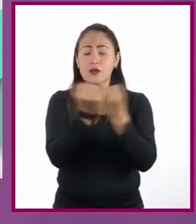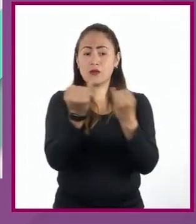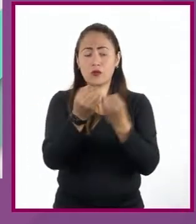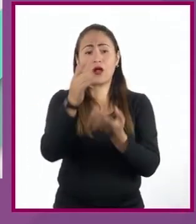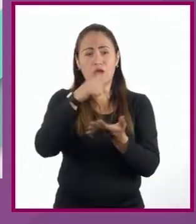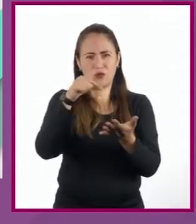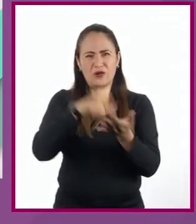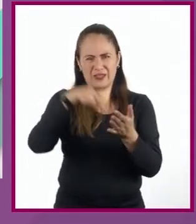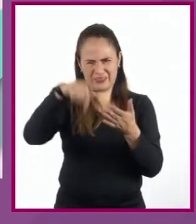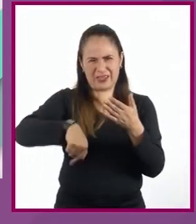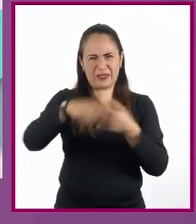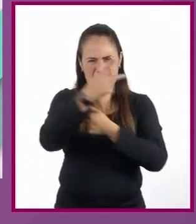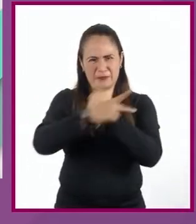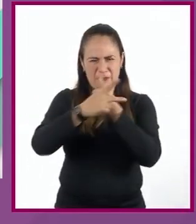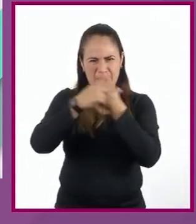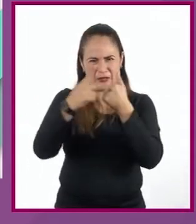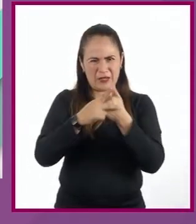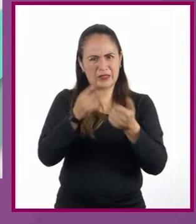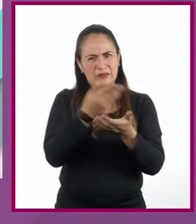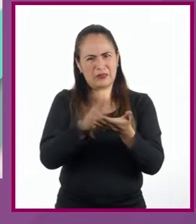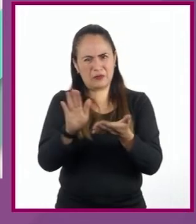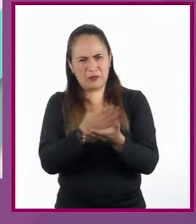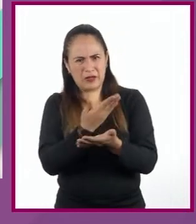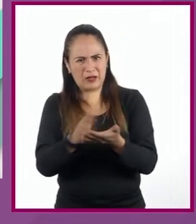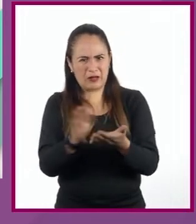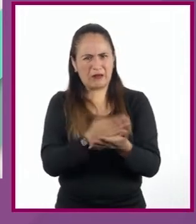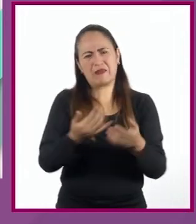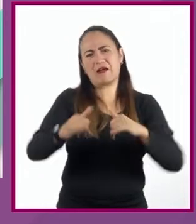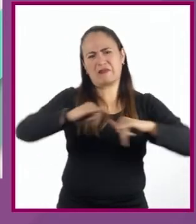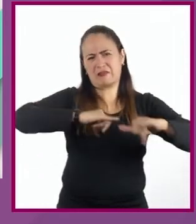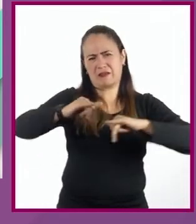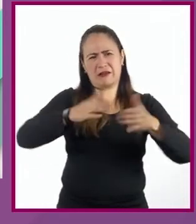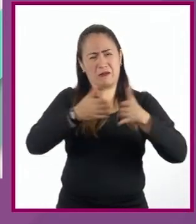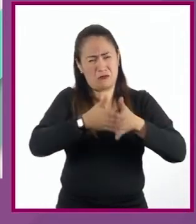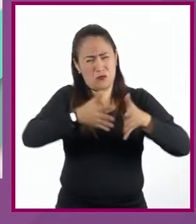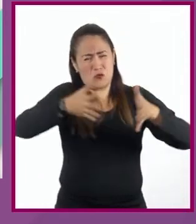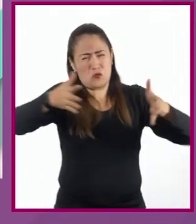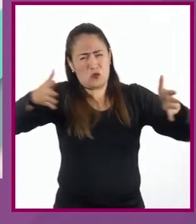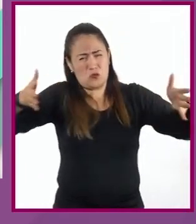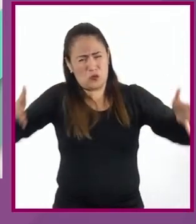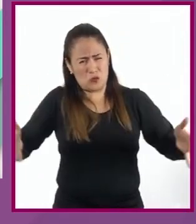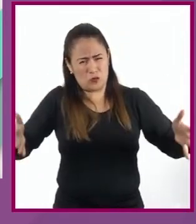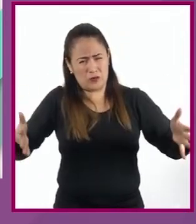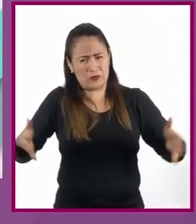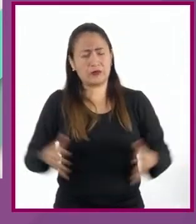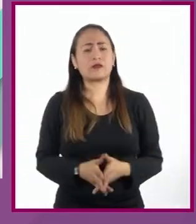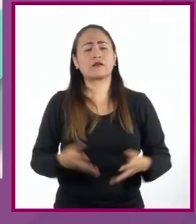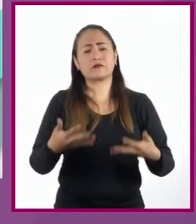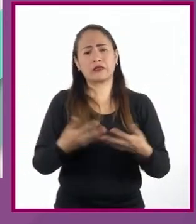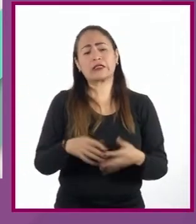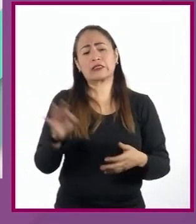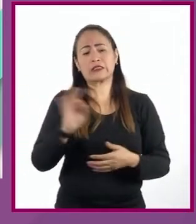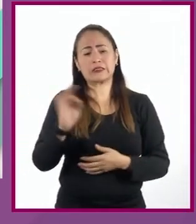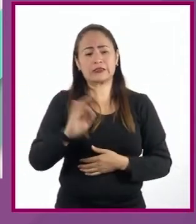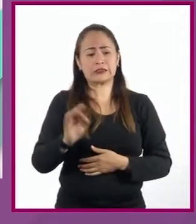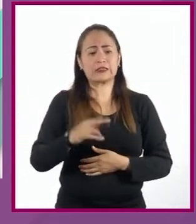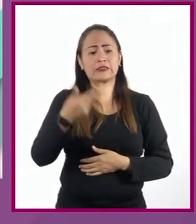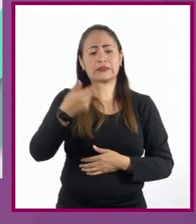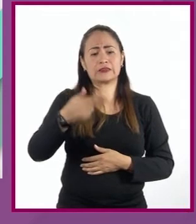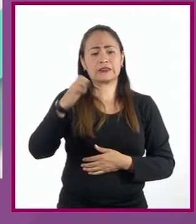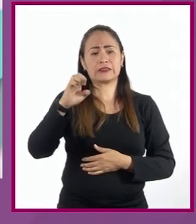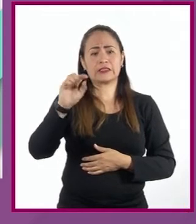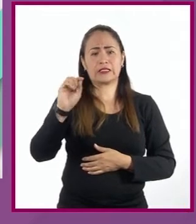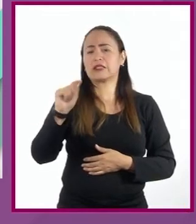nuestro país donde las casas están separadas por predios o terrenos muy grandes y podrían haber elegido hectómetros o